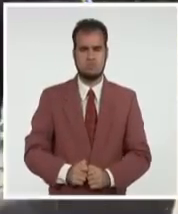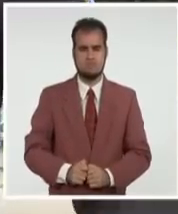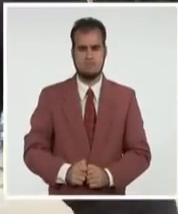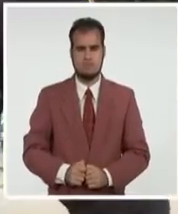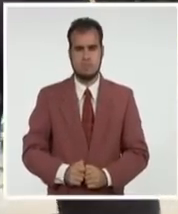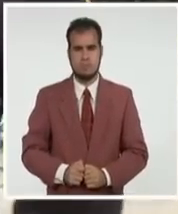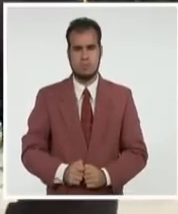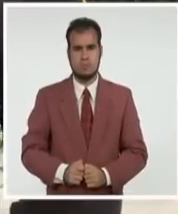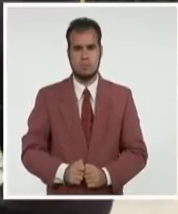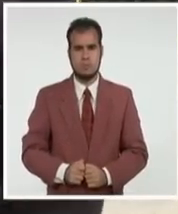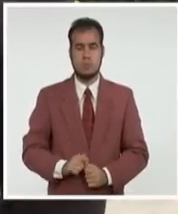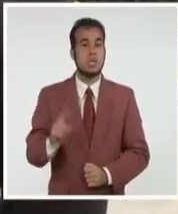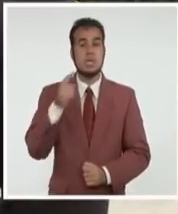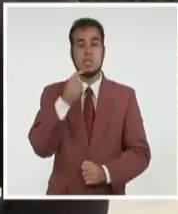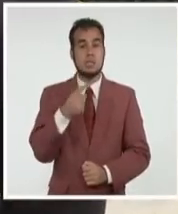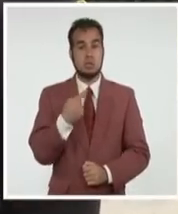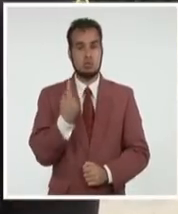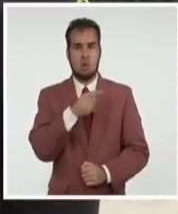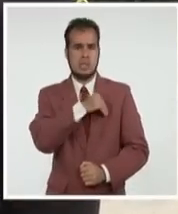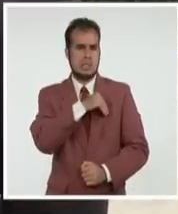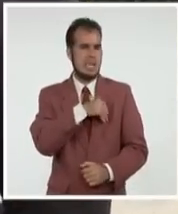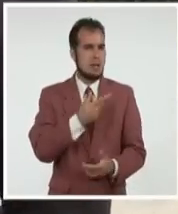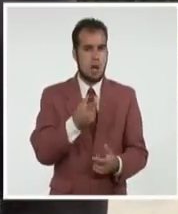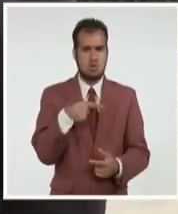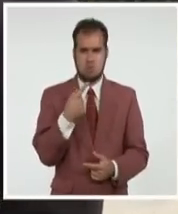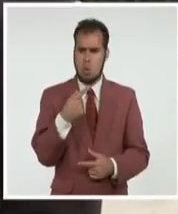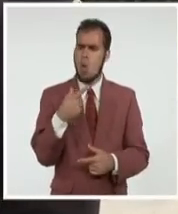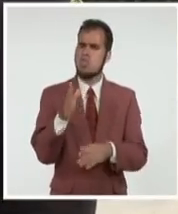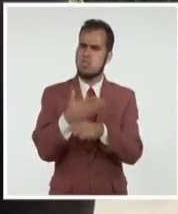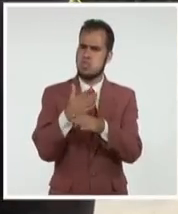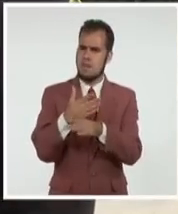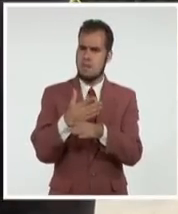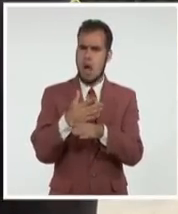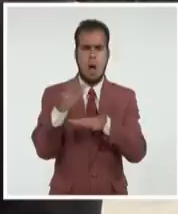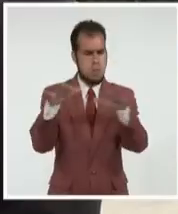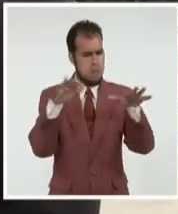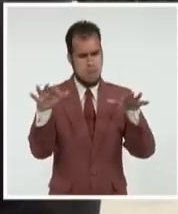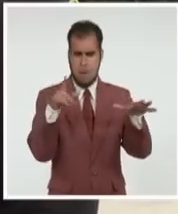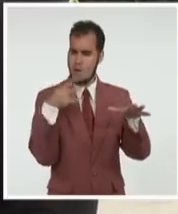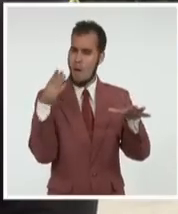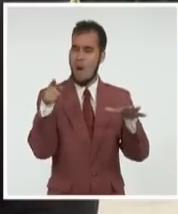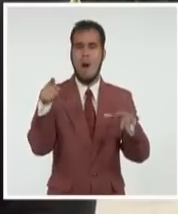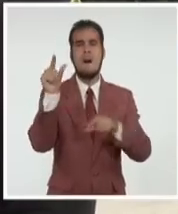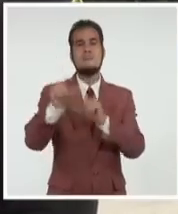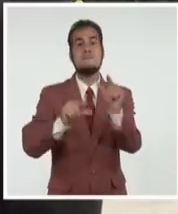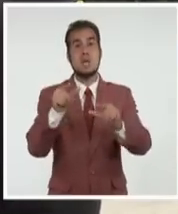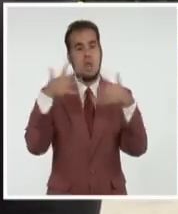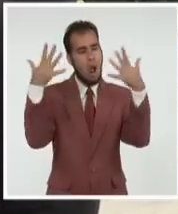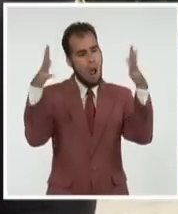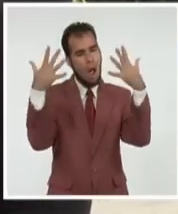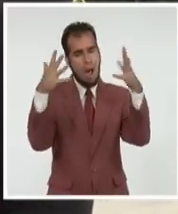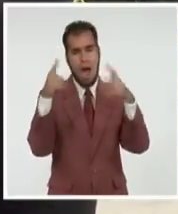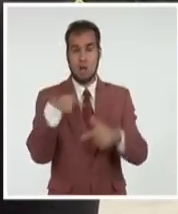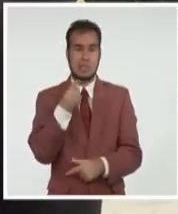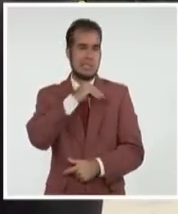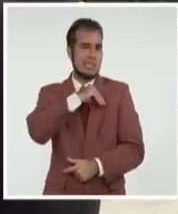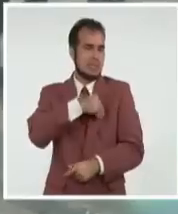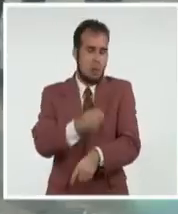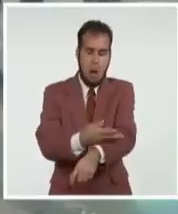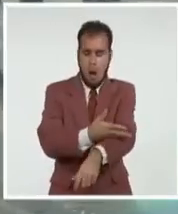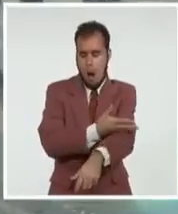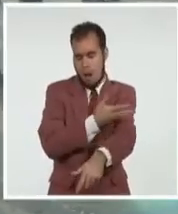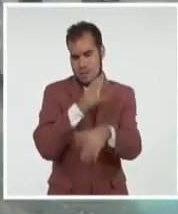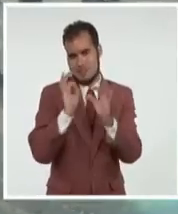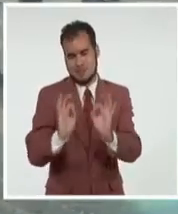una satisfacción grande ver al pueblo cuando pasamos por muchos lugares que nos aplauden. Es algo increíble, un sentimiento tan sano y tan puro que es difícil de